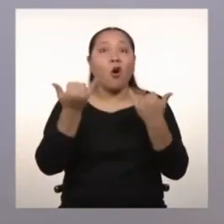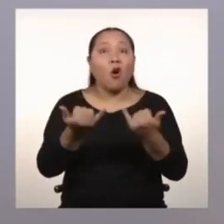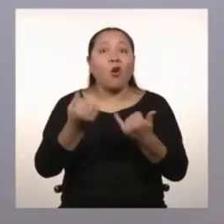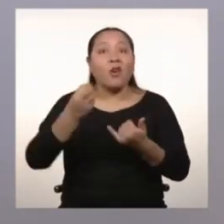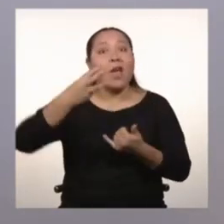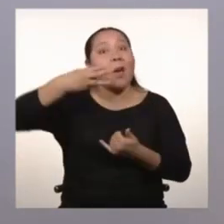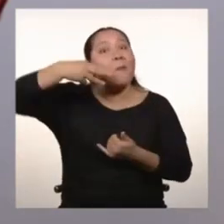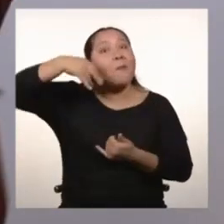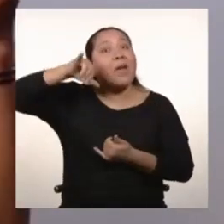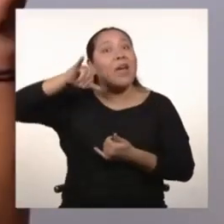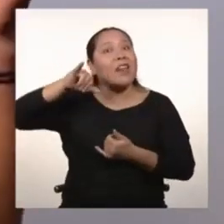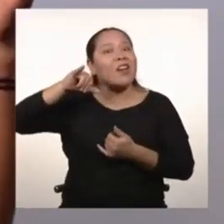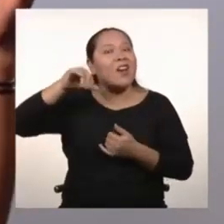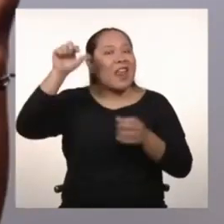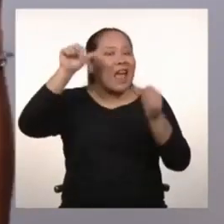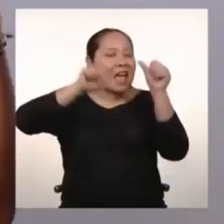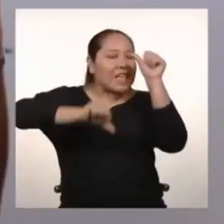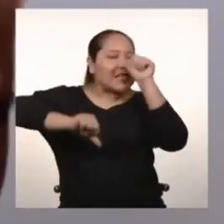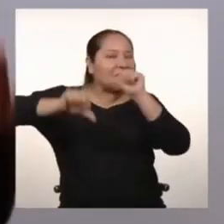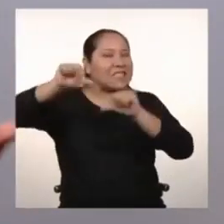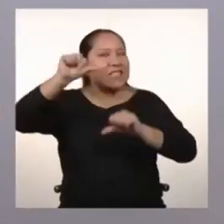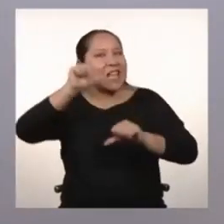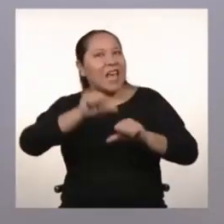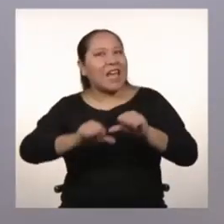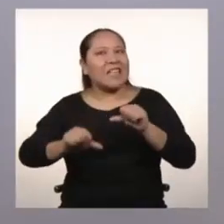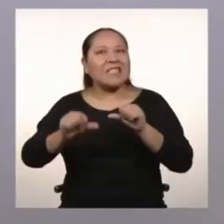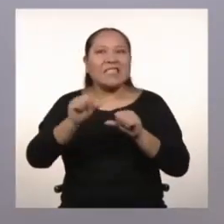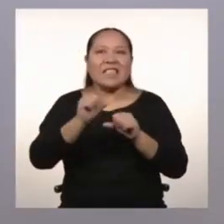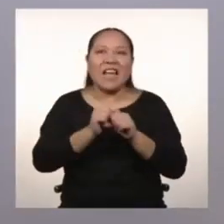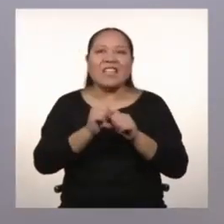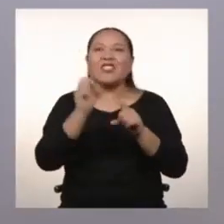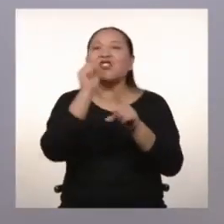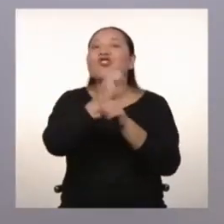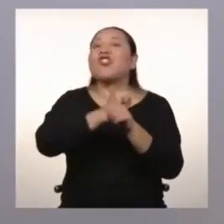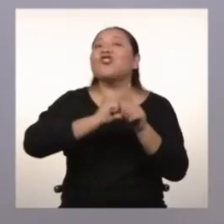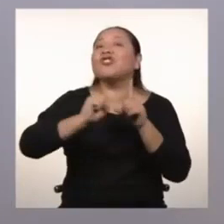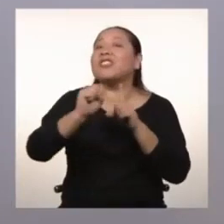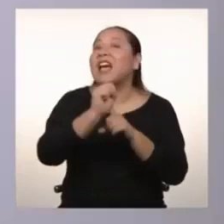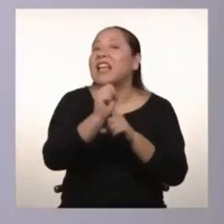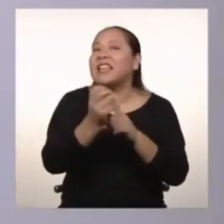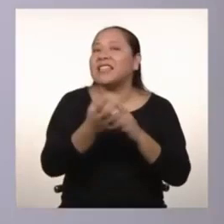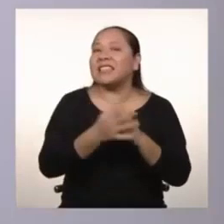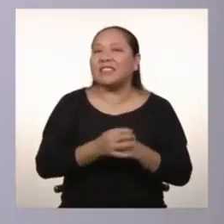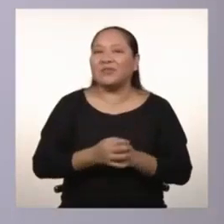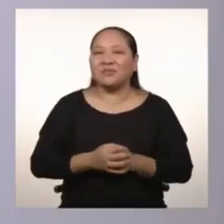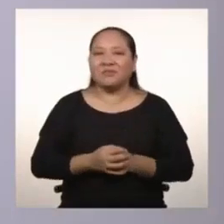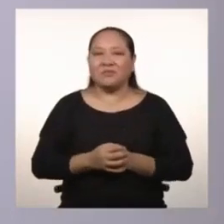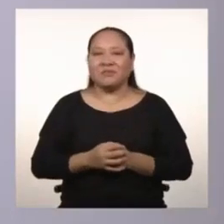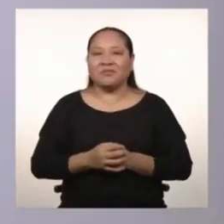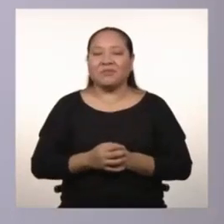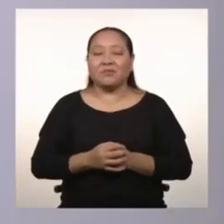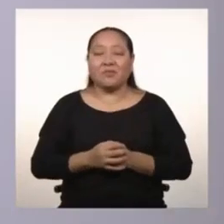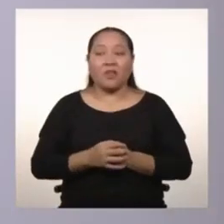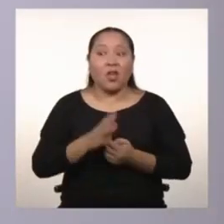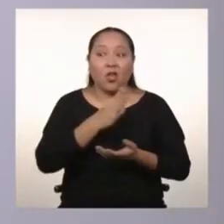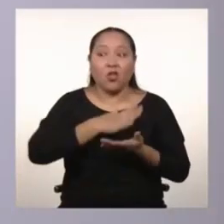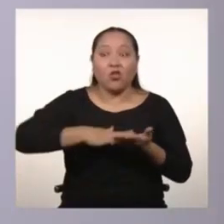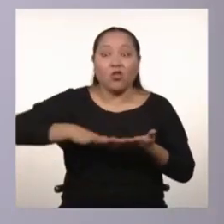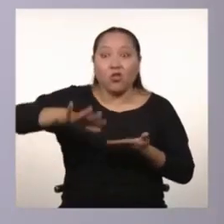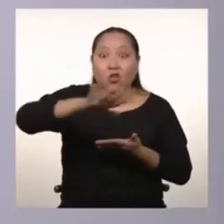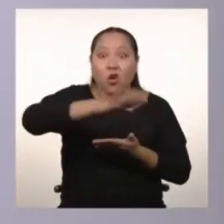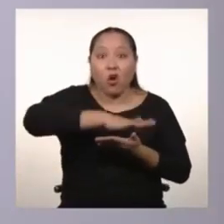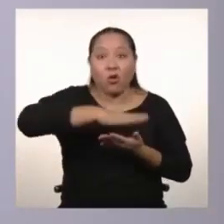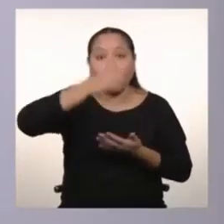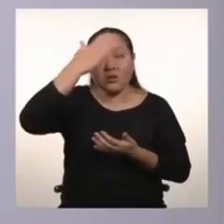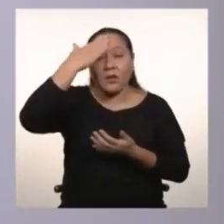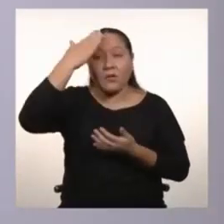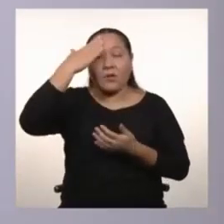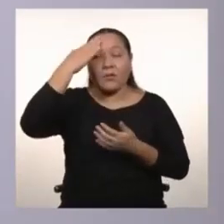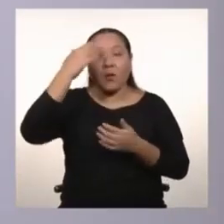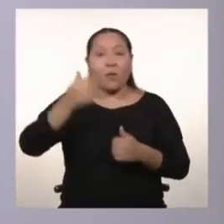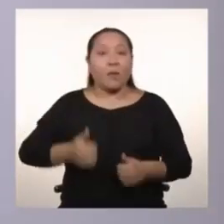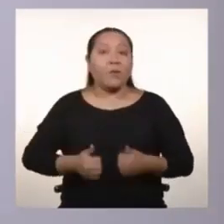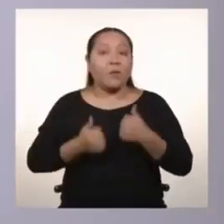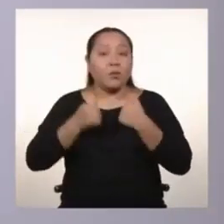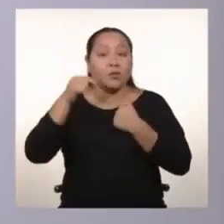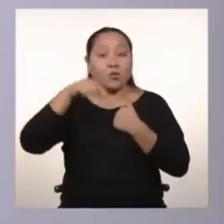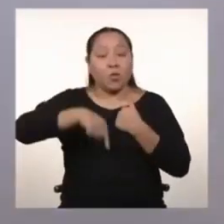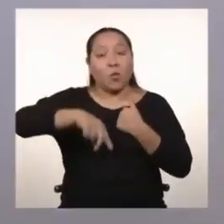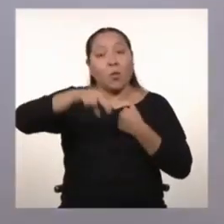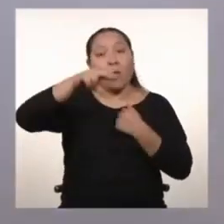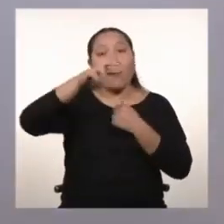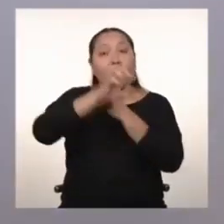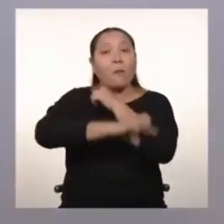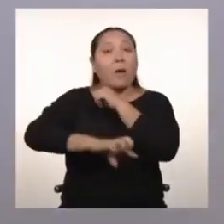de Ciencias Sociales. Como todos y todas sabemos, vivimos en un país